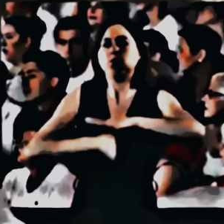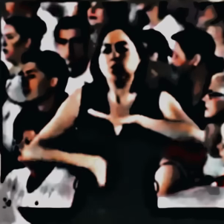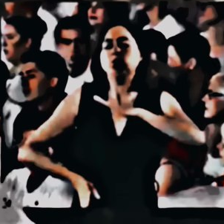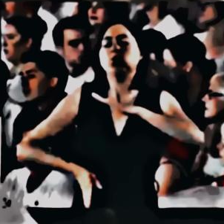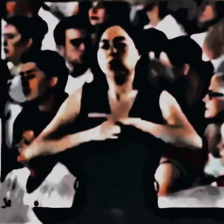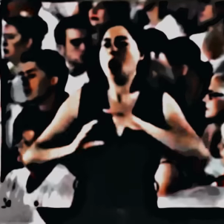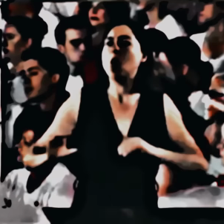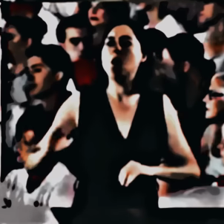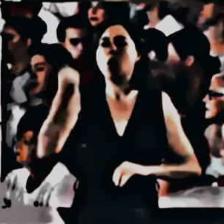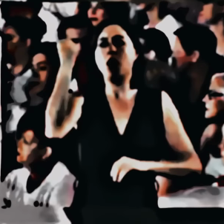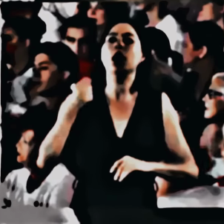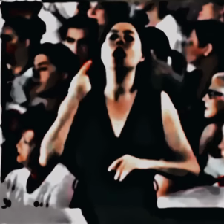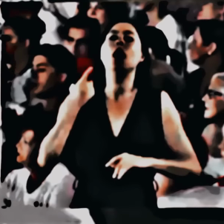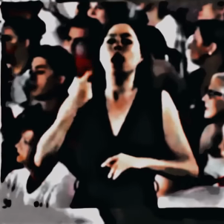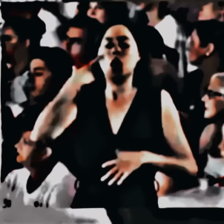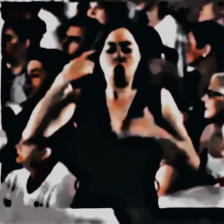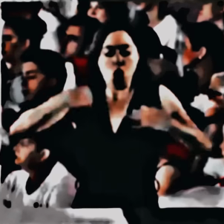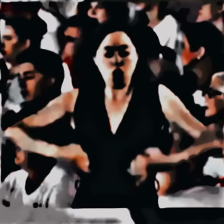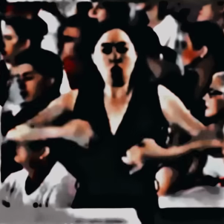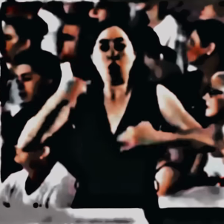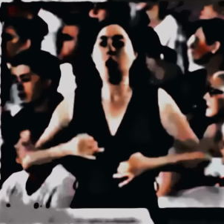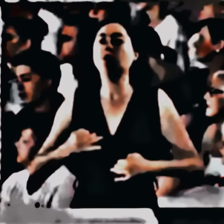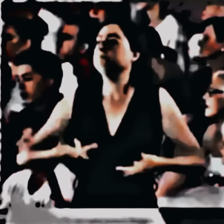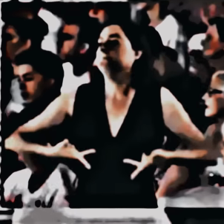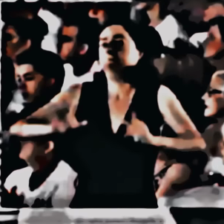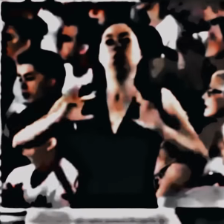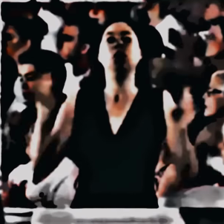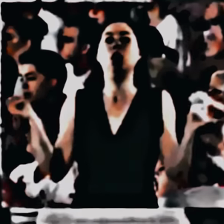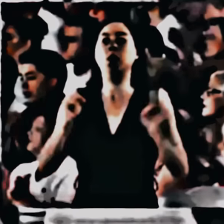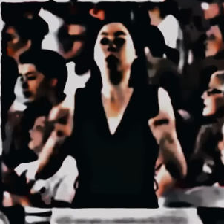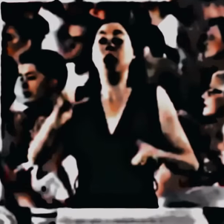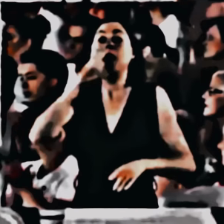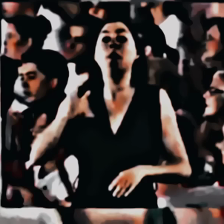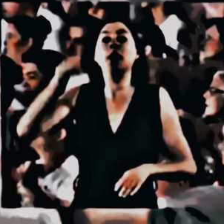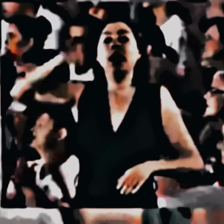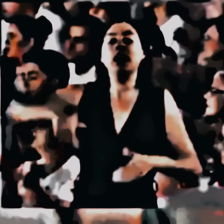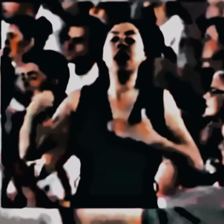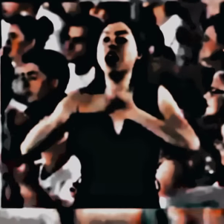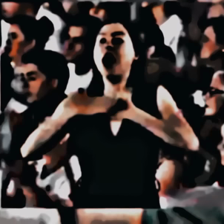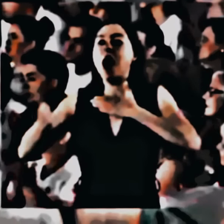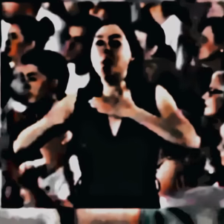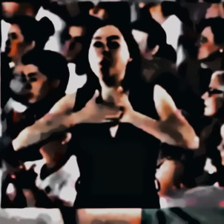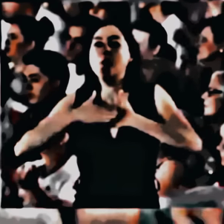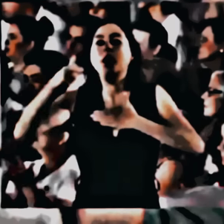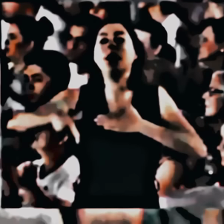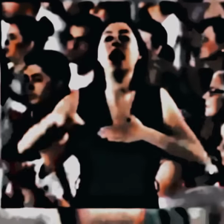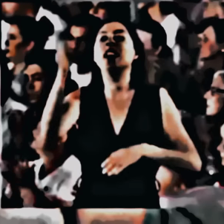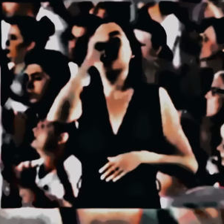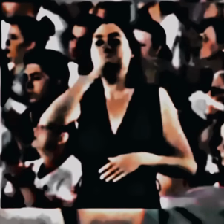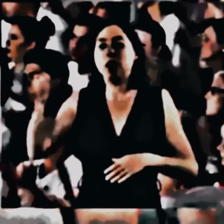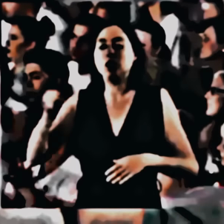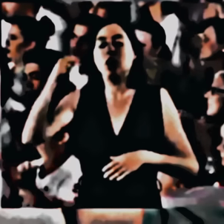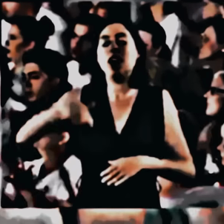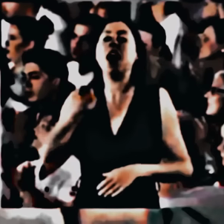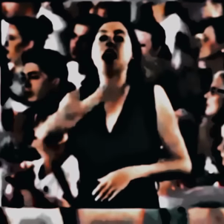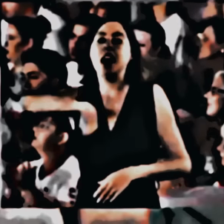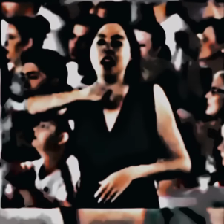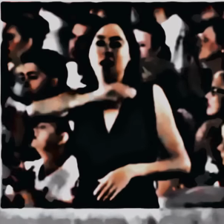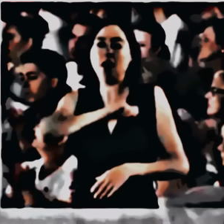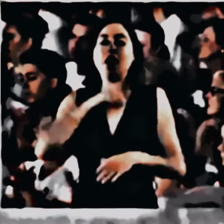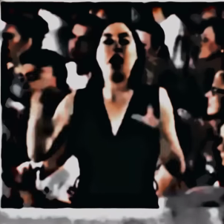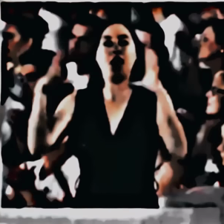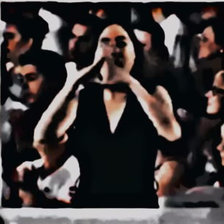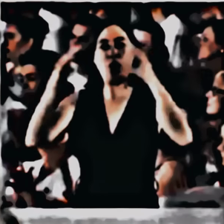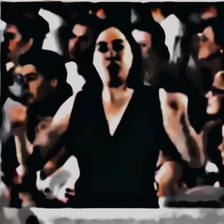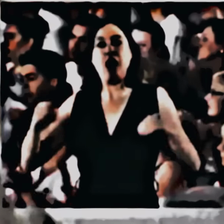inicialmente, pues esperan una alta afluencia de público. Sin embargo, lo único cierto es que ha sido por el elevado calor, porque